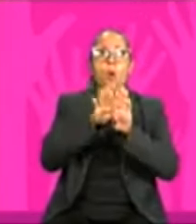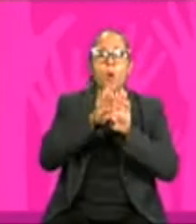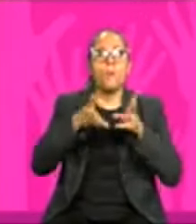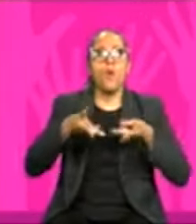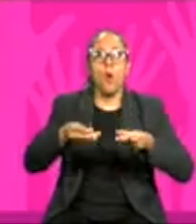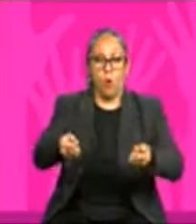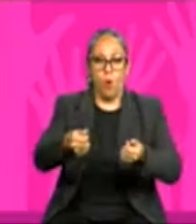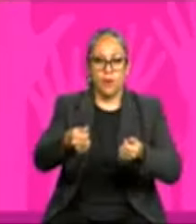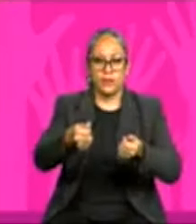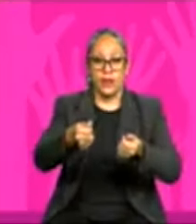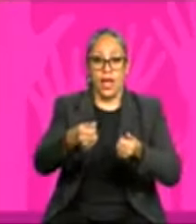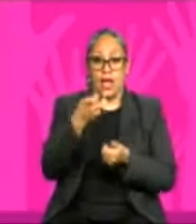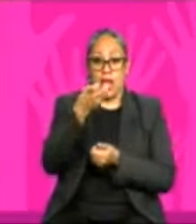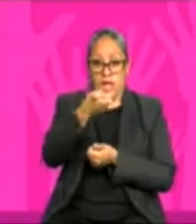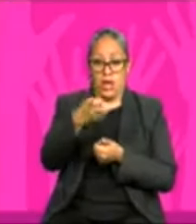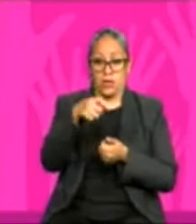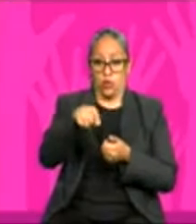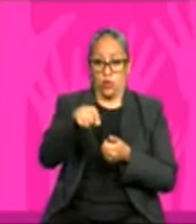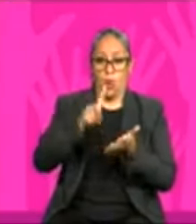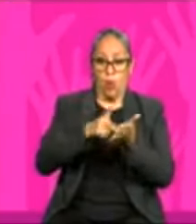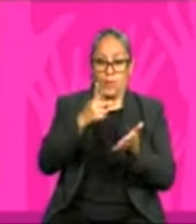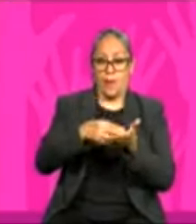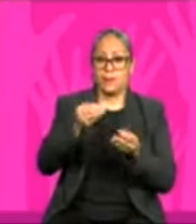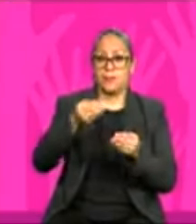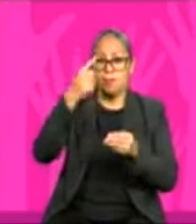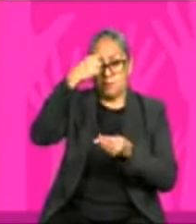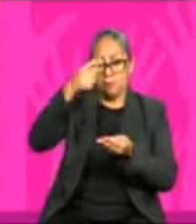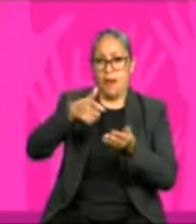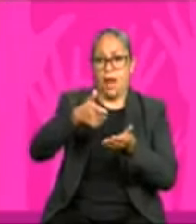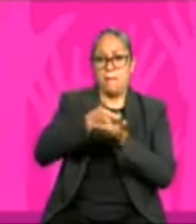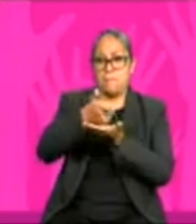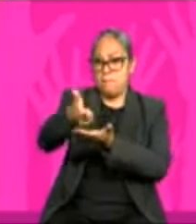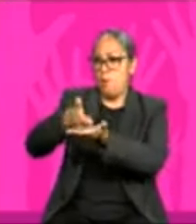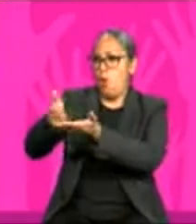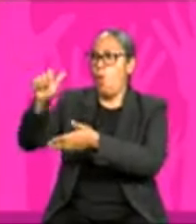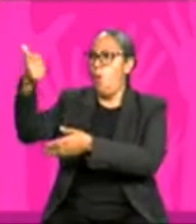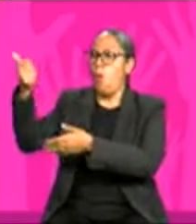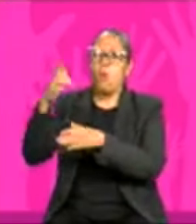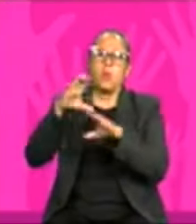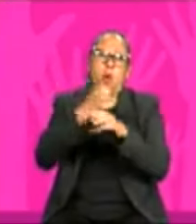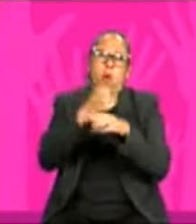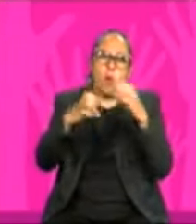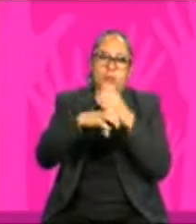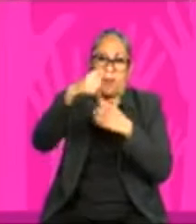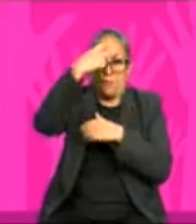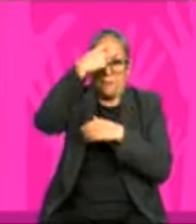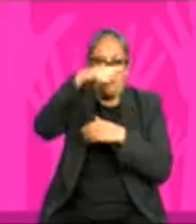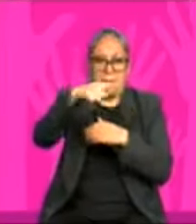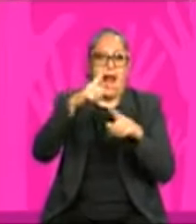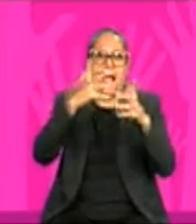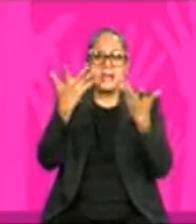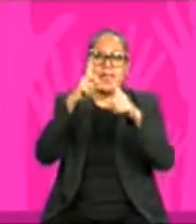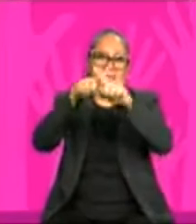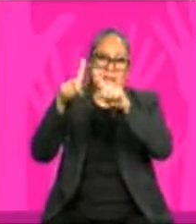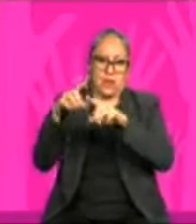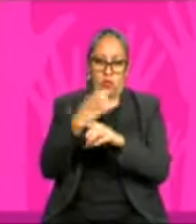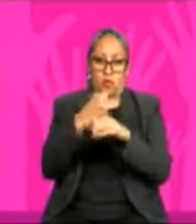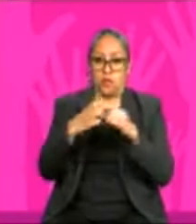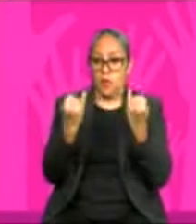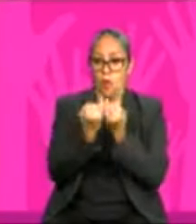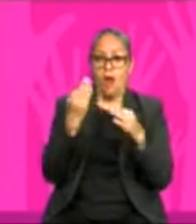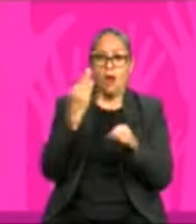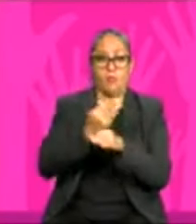un peso se va a regresar a la federación para que después se apliquen en obras faraónicas, como lo hace Morena